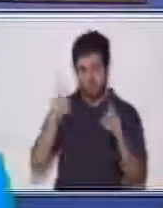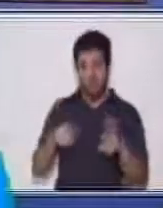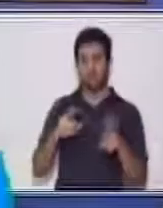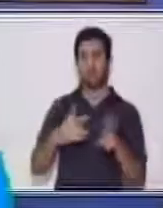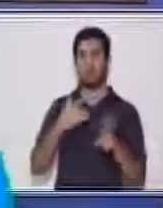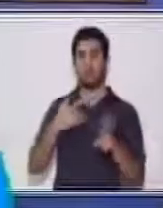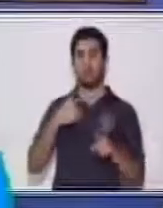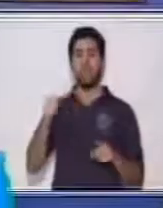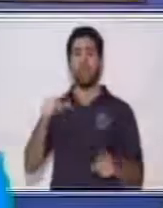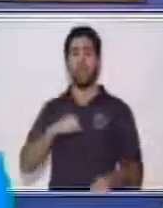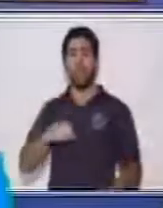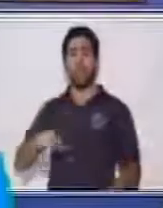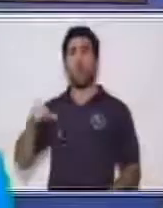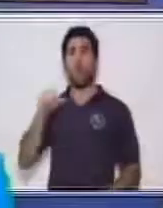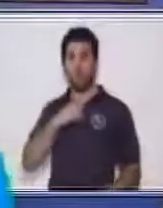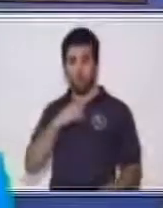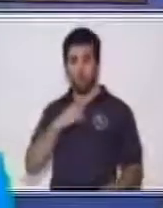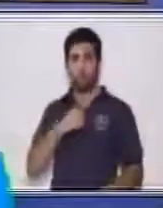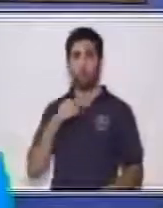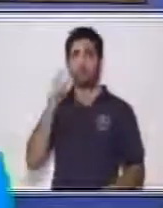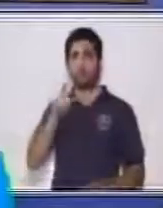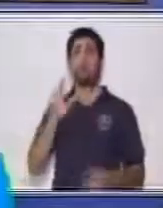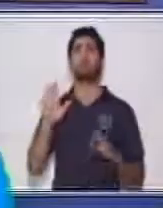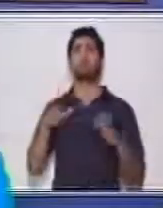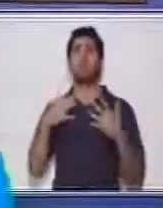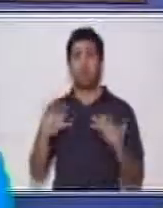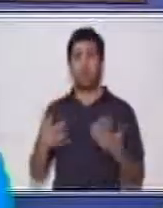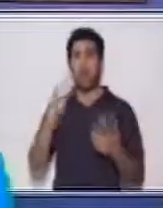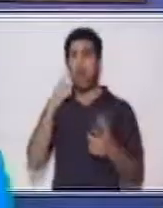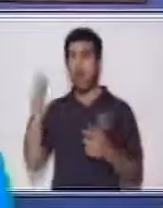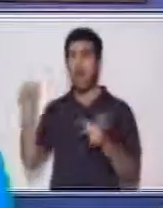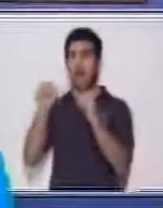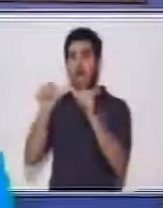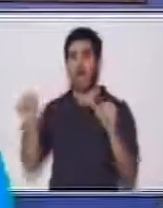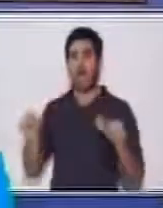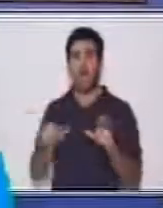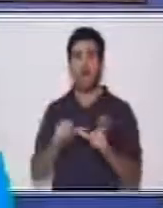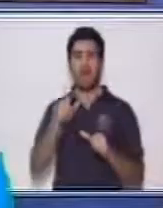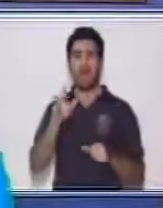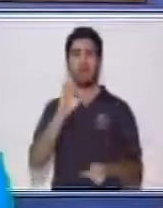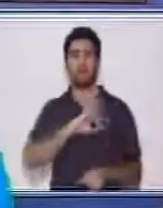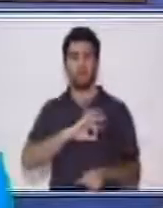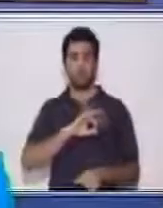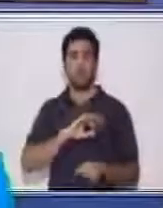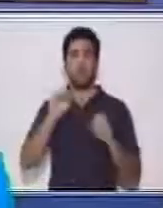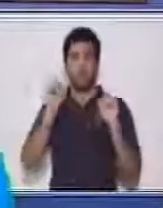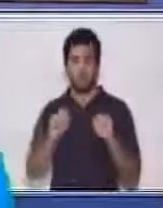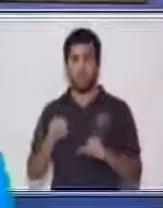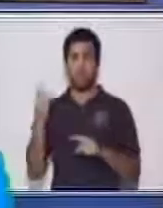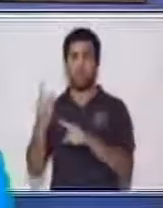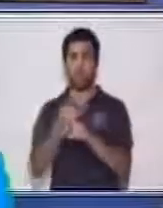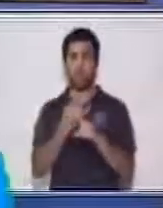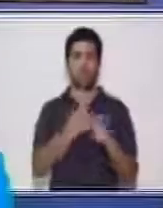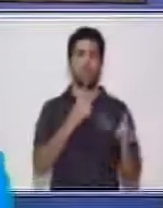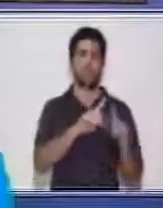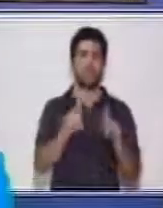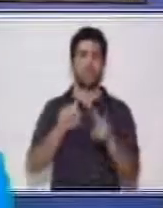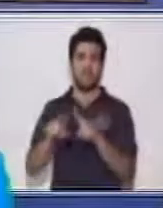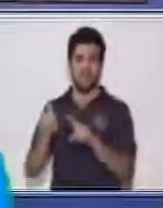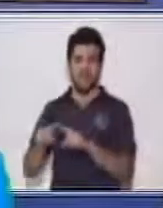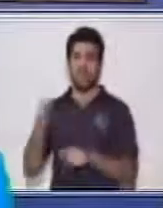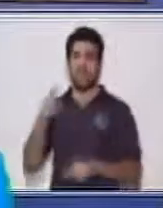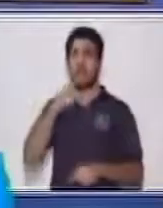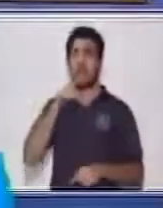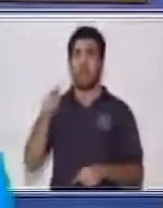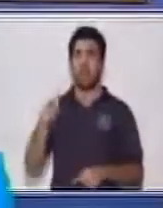tú tienes esta capacidad. Tú tienes del área social, tú puedes utilizar diferentes lenguas. Y es un patrón mental.